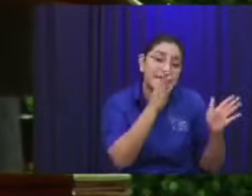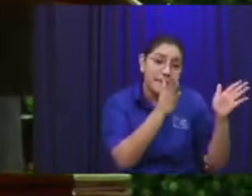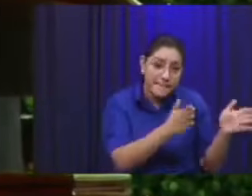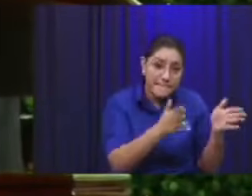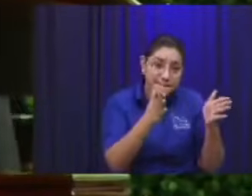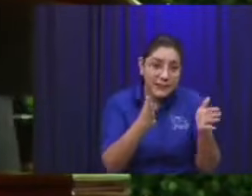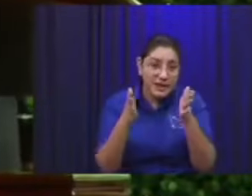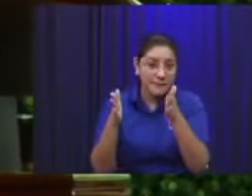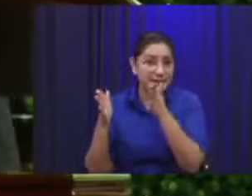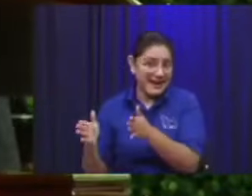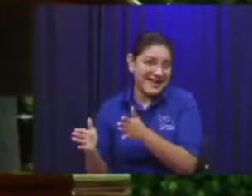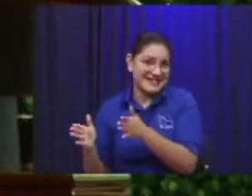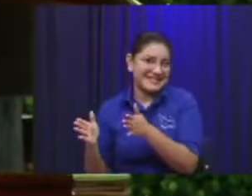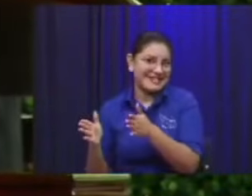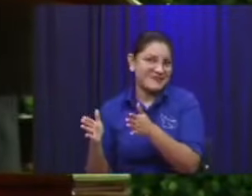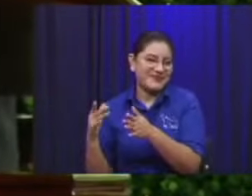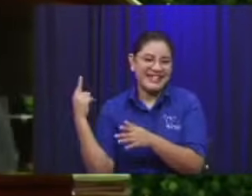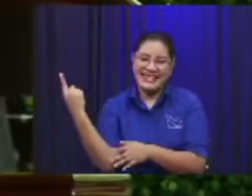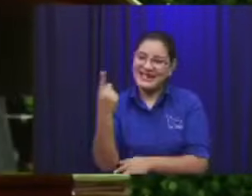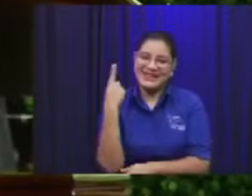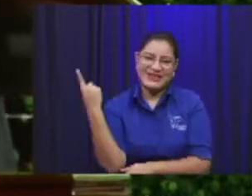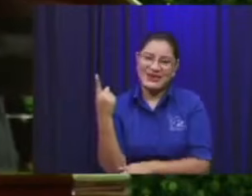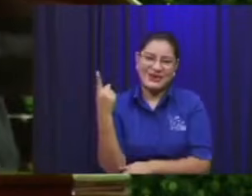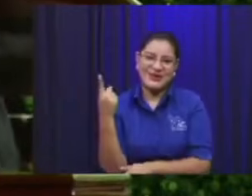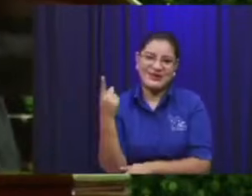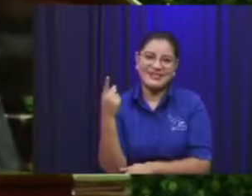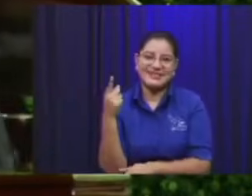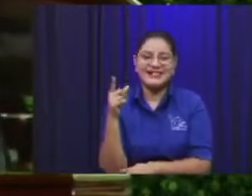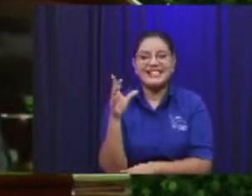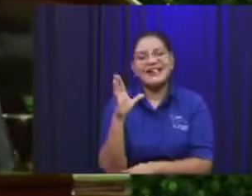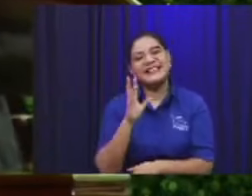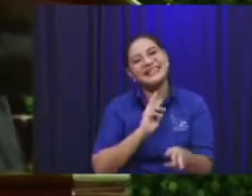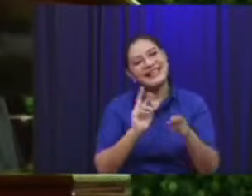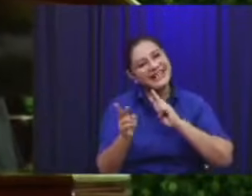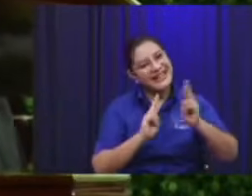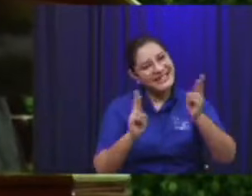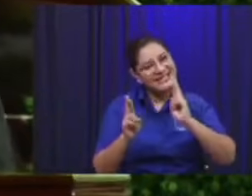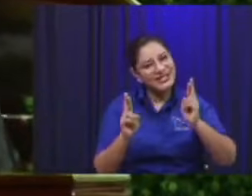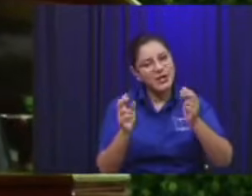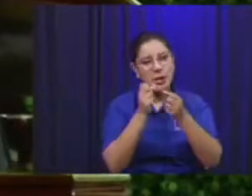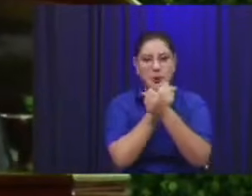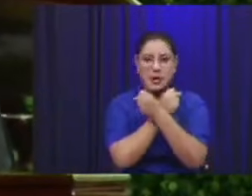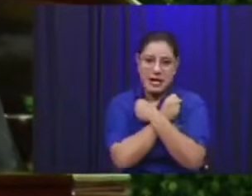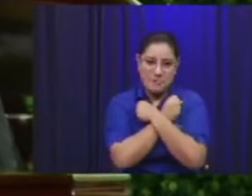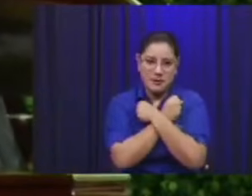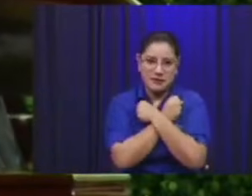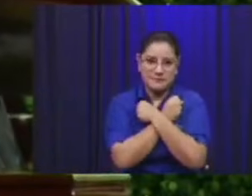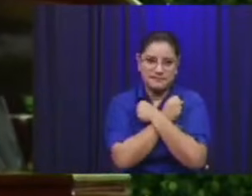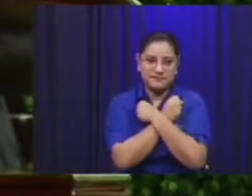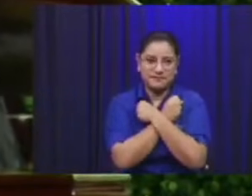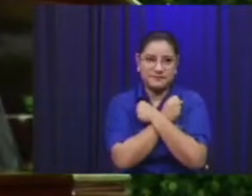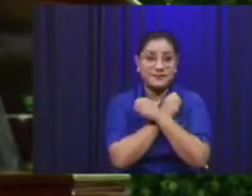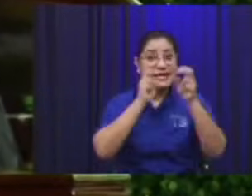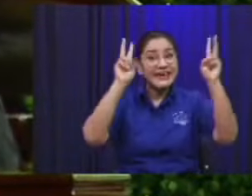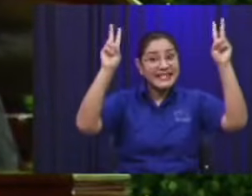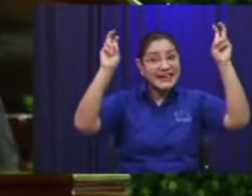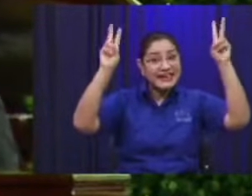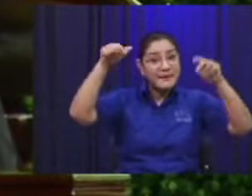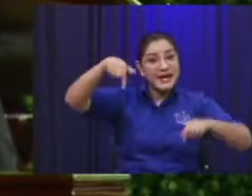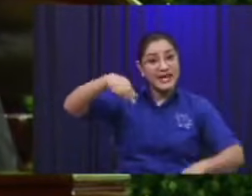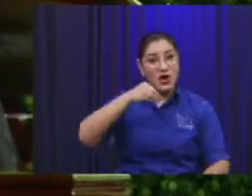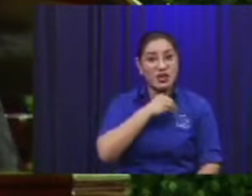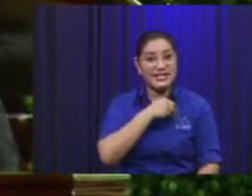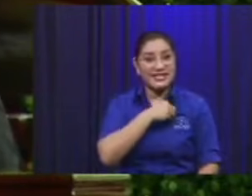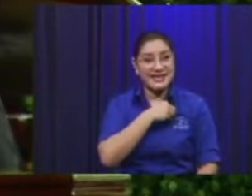está en base al amor miren pues ya estamos cayendo otra vez en el mismo tema tan importante pero el tema al que yo me refiero